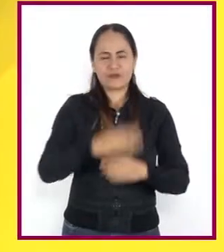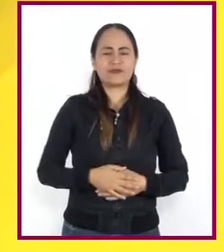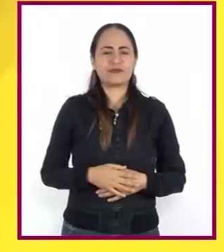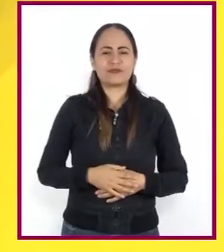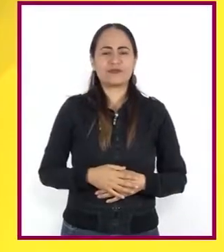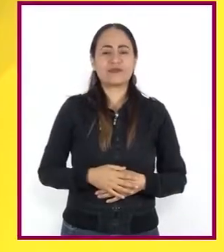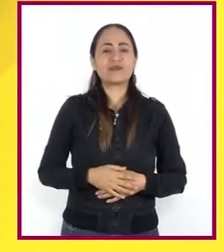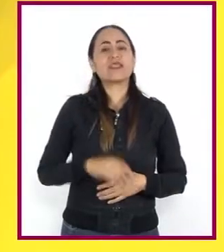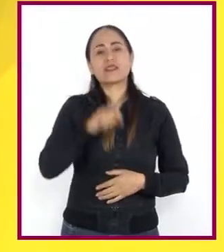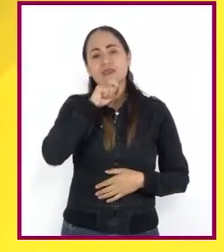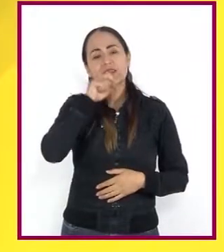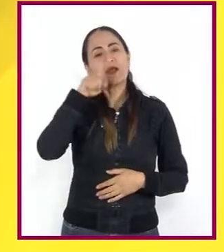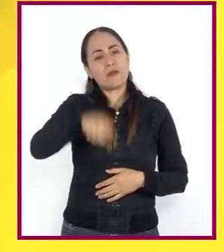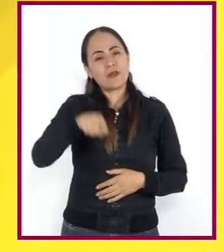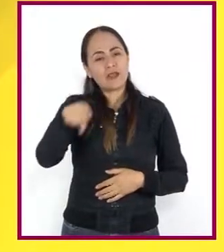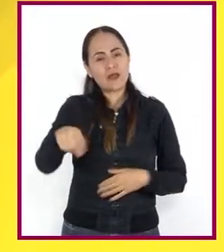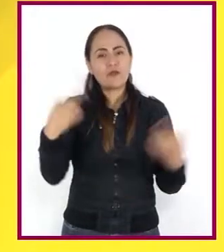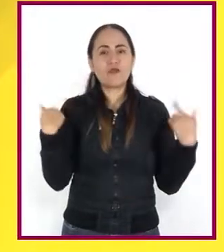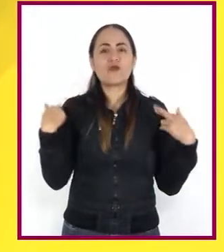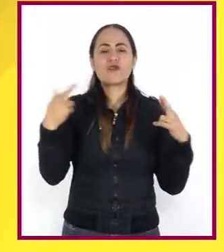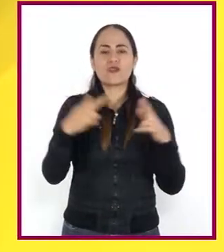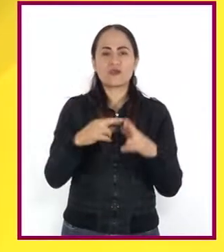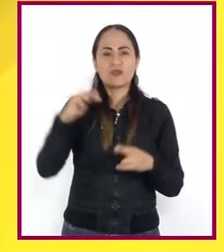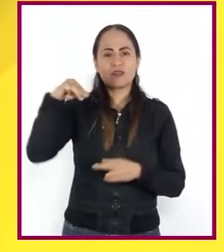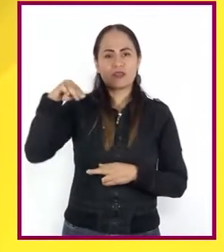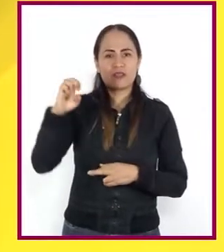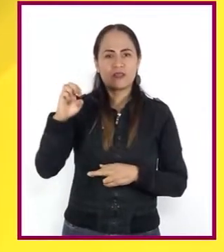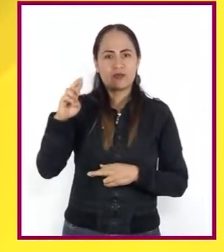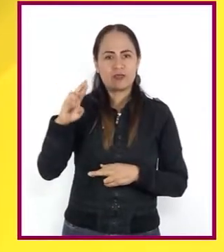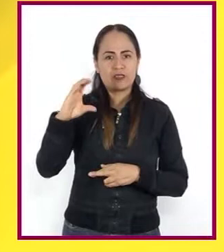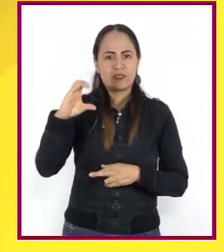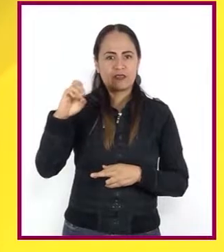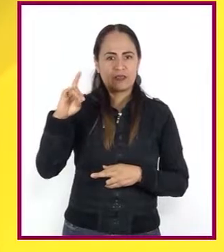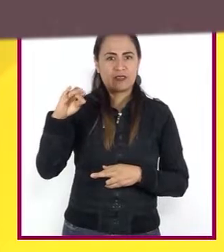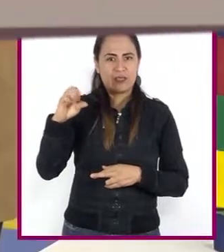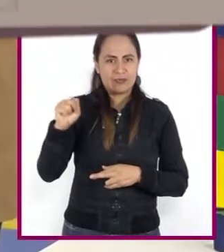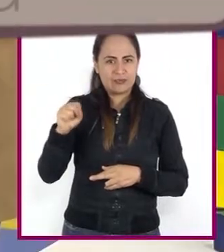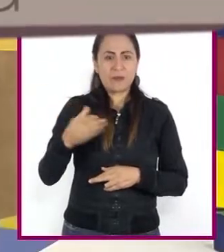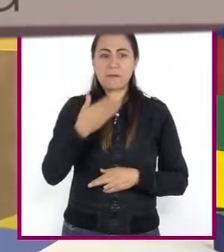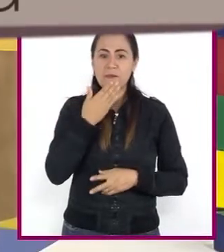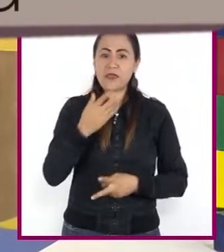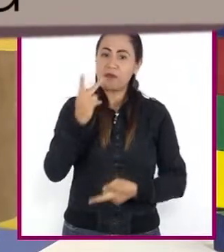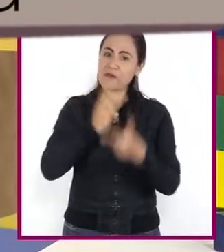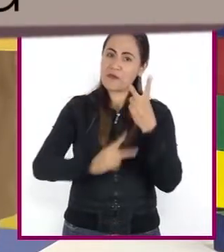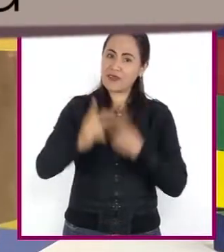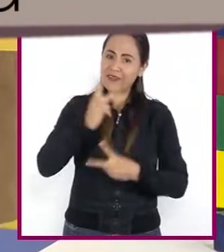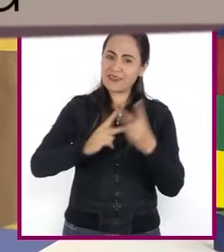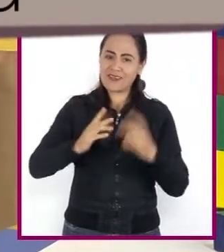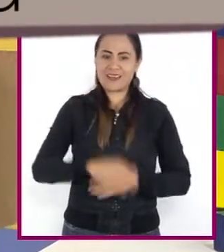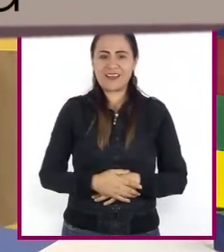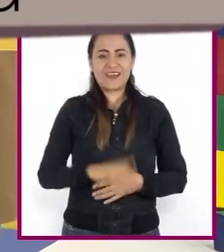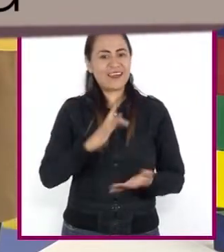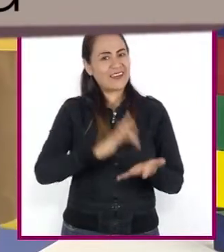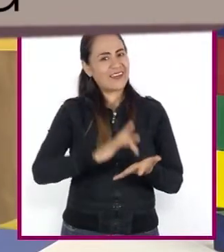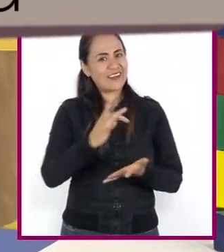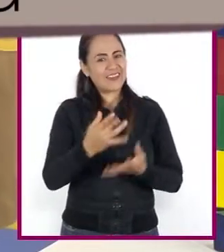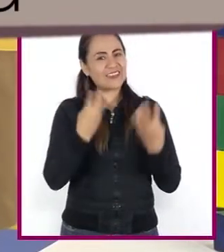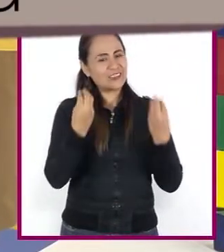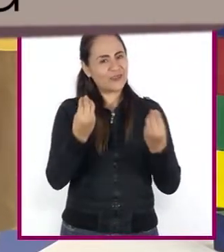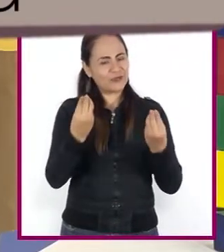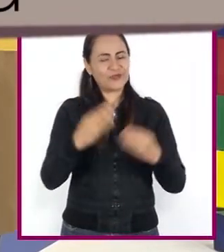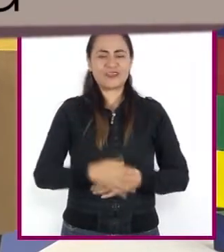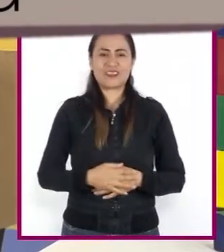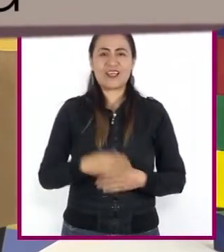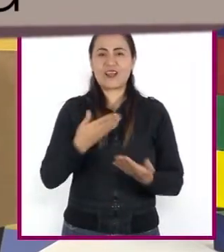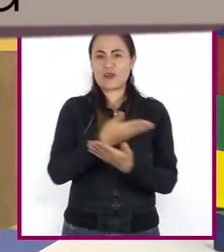se encuentra con nosotros la profesora Mercedes Mejía Ángeles. Bienvenida, maestra. Muchas gracias y gracias